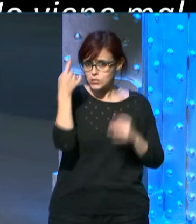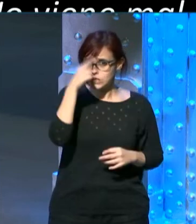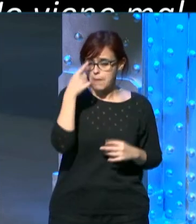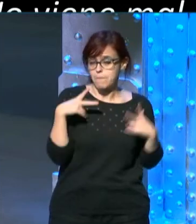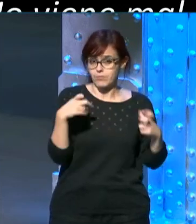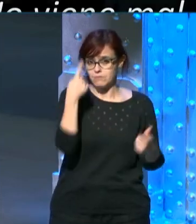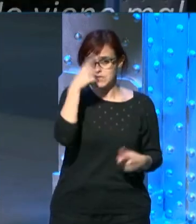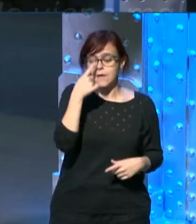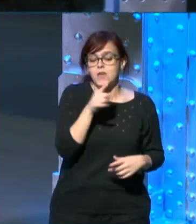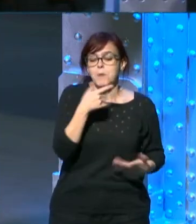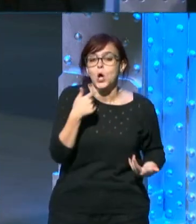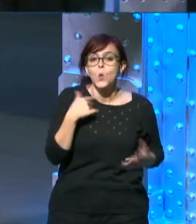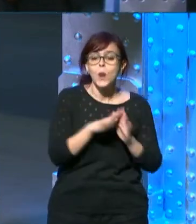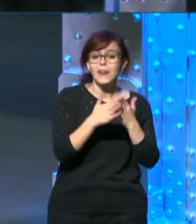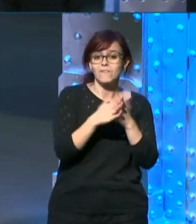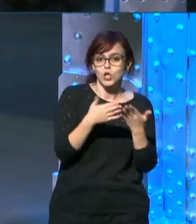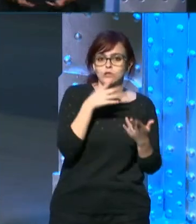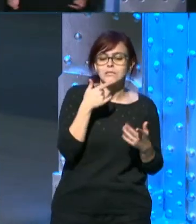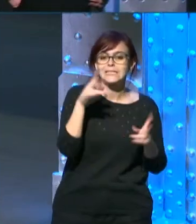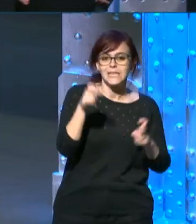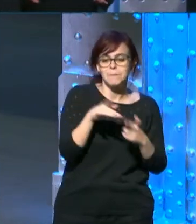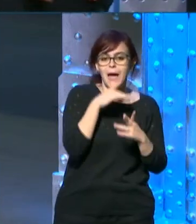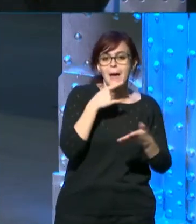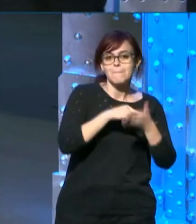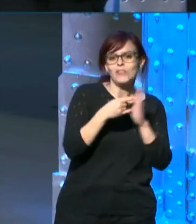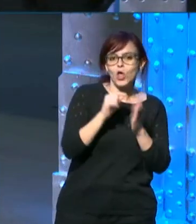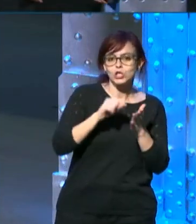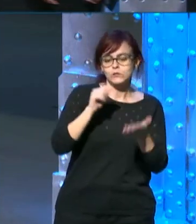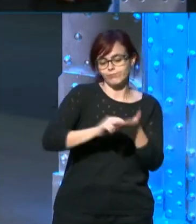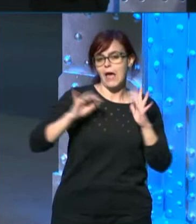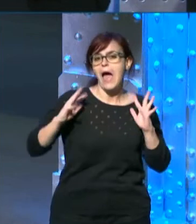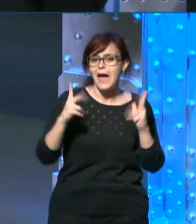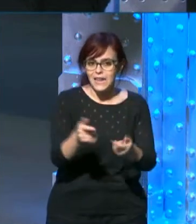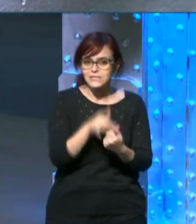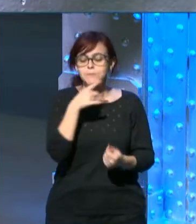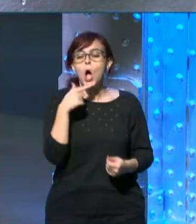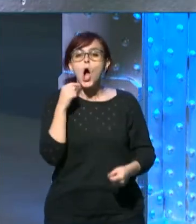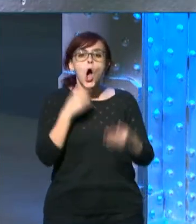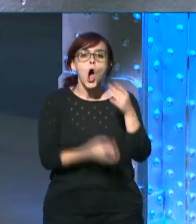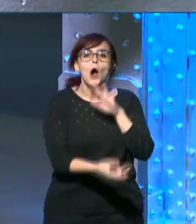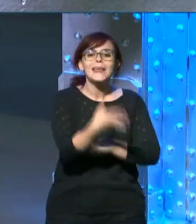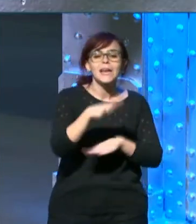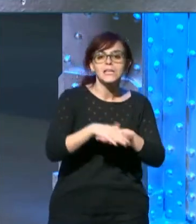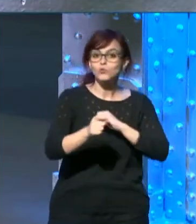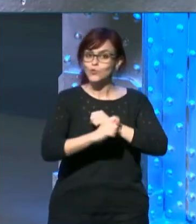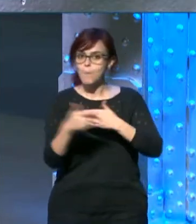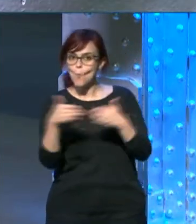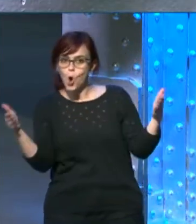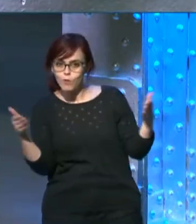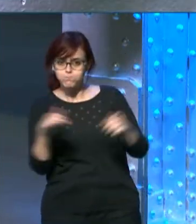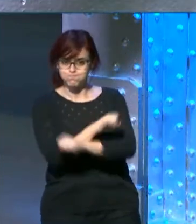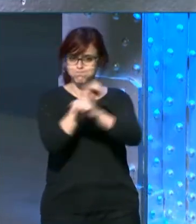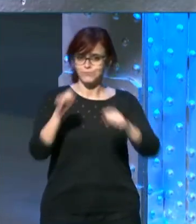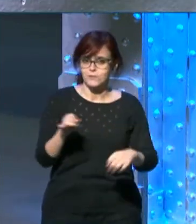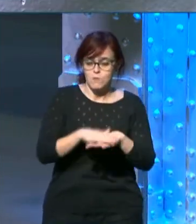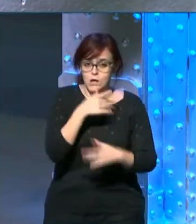cierro. Yo no puedo hacer un libro de métodos ágiles sin hablar de los principales métodos ágiles, contar su origen y algún truco de cómo implementarlo. No tiene